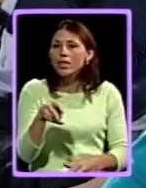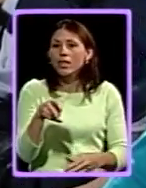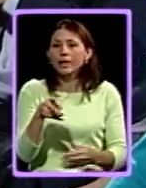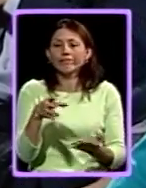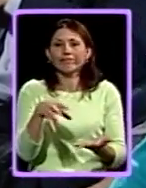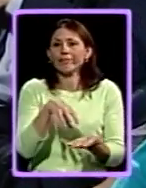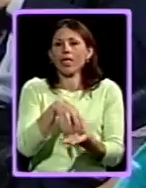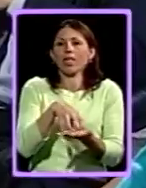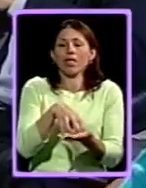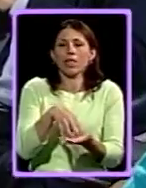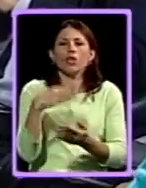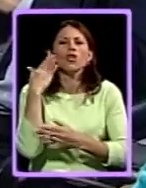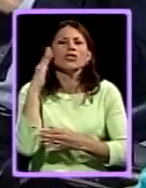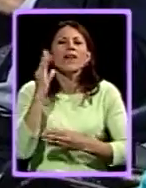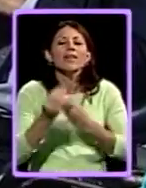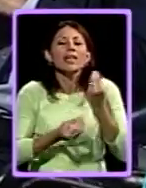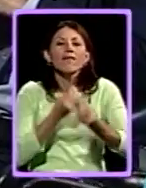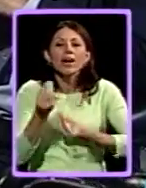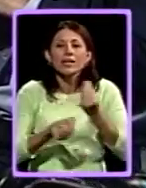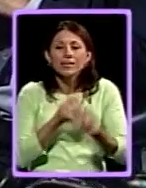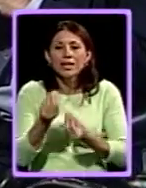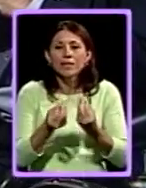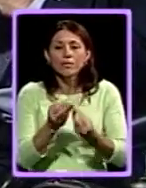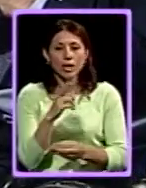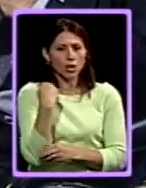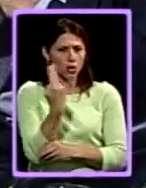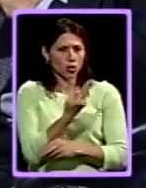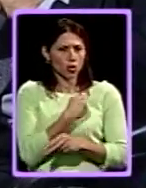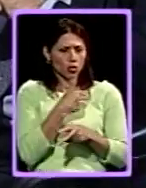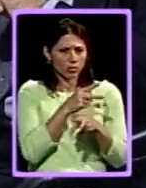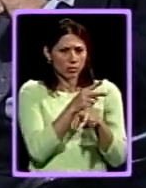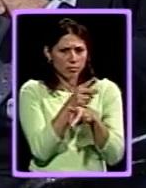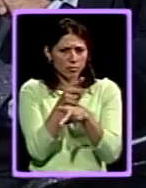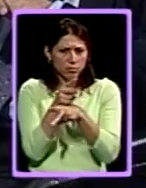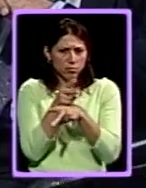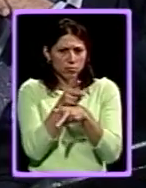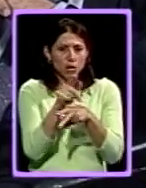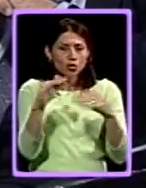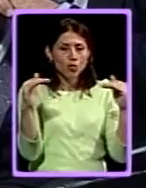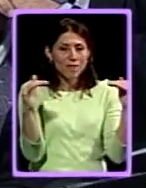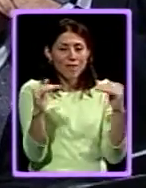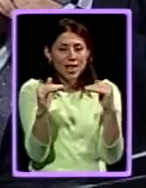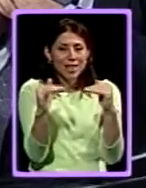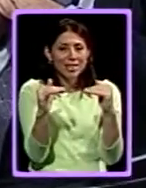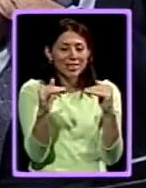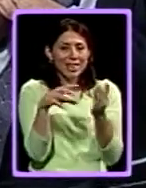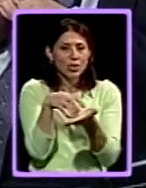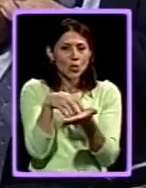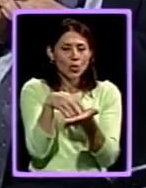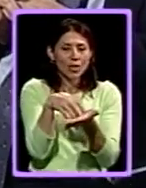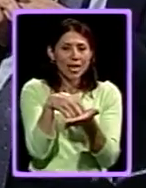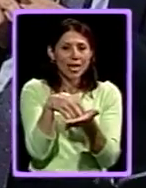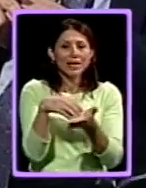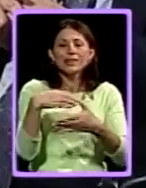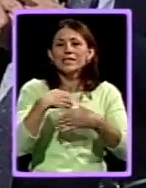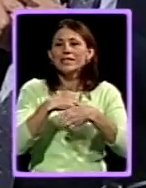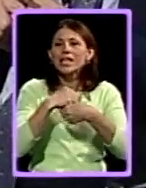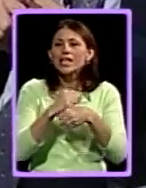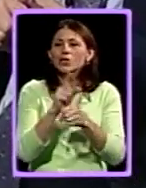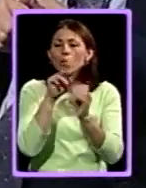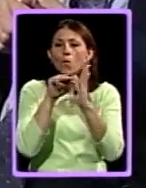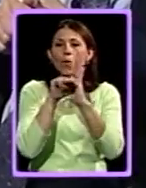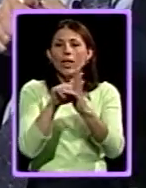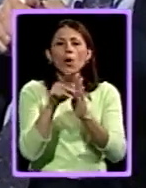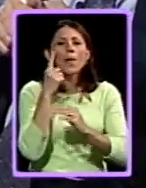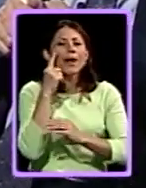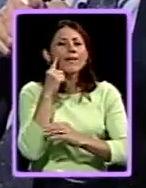sabían qué iban a hacer. Y nosotros estábamos monitoreando su nivel de indecisión, ¿verdad? Se hizo todo un modelo para ver qué tan decididos